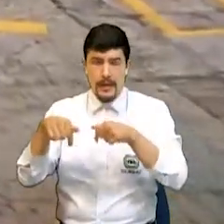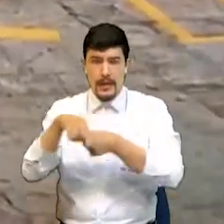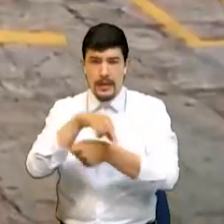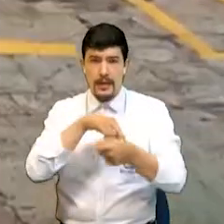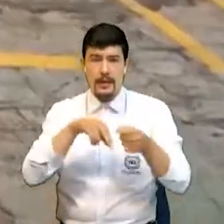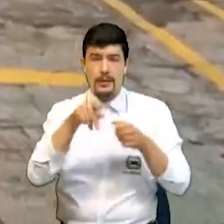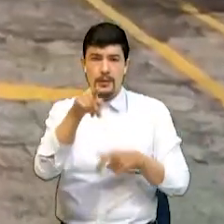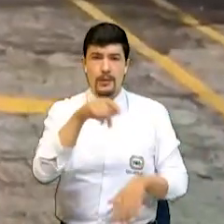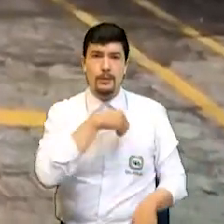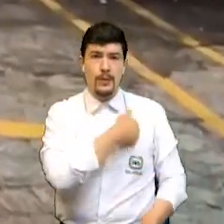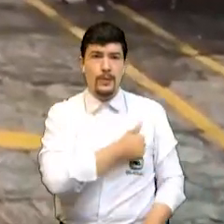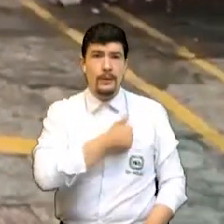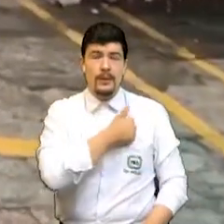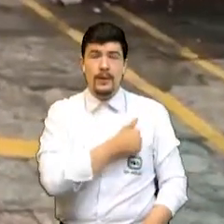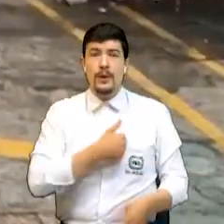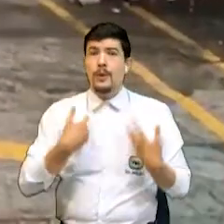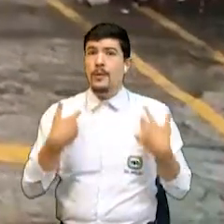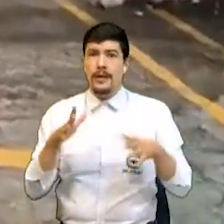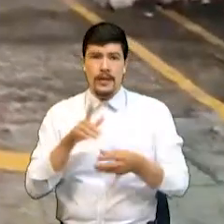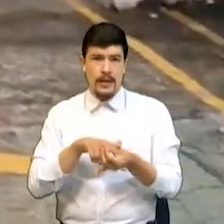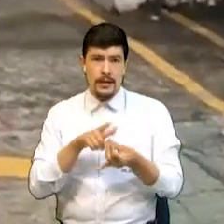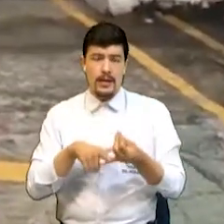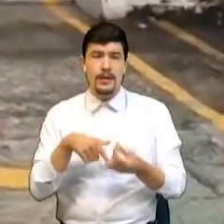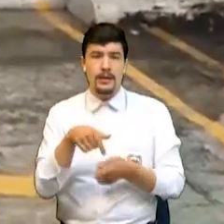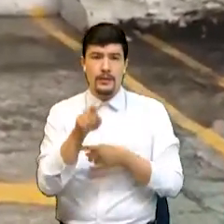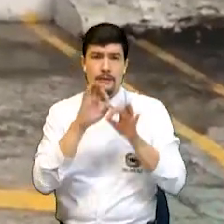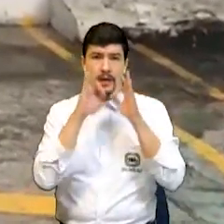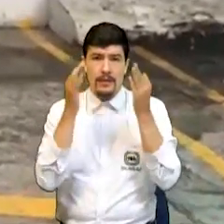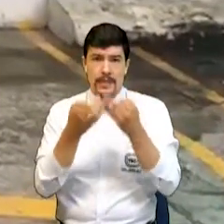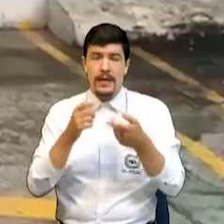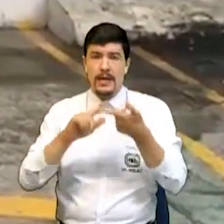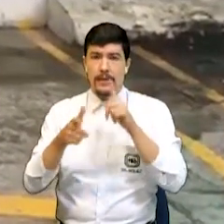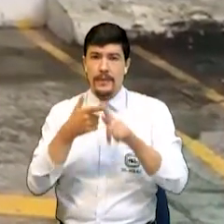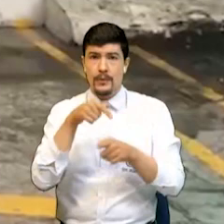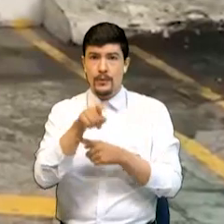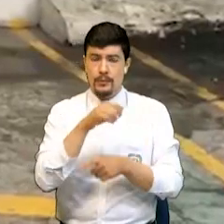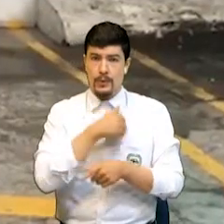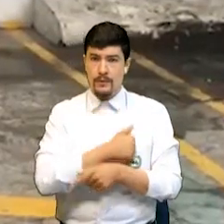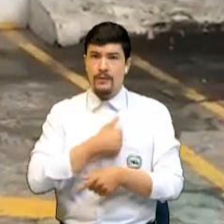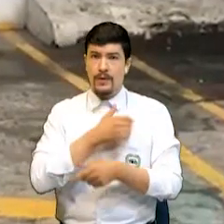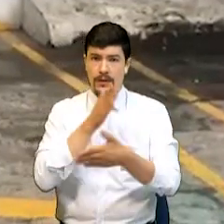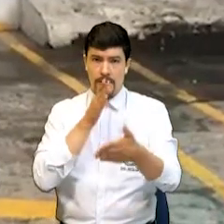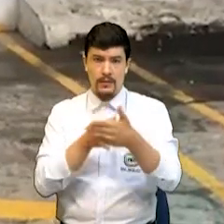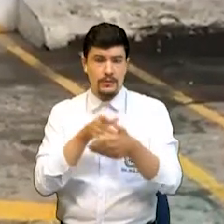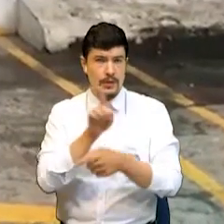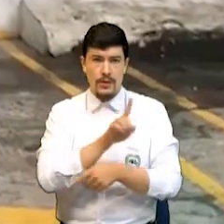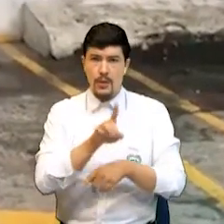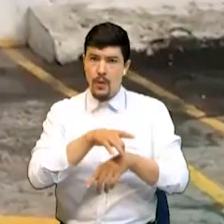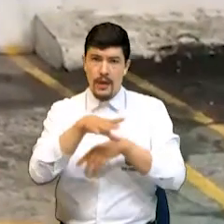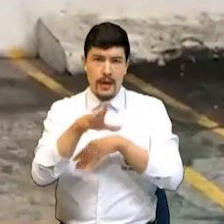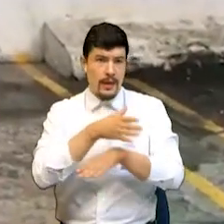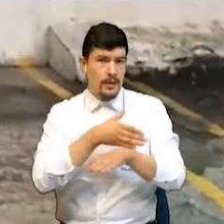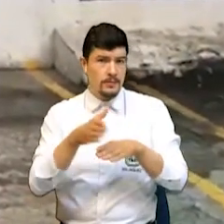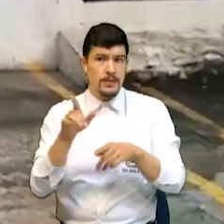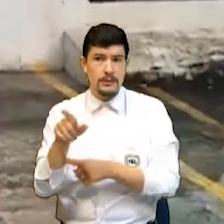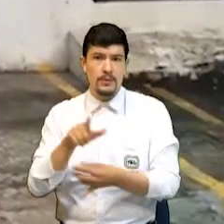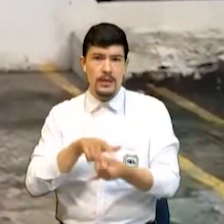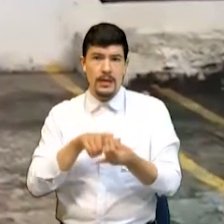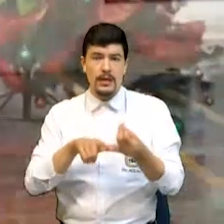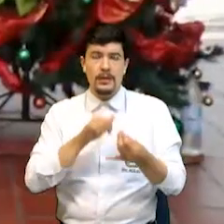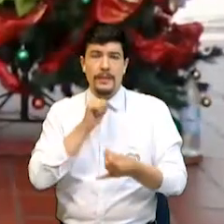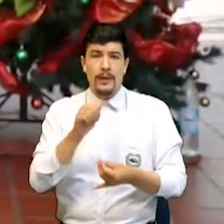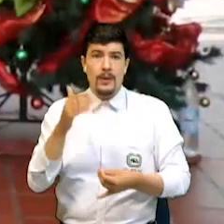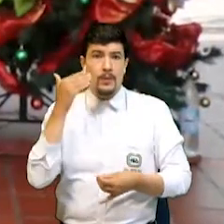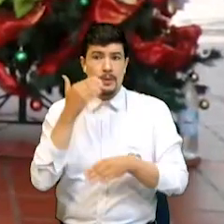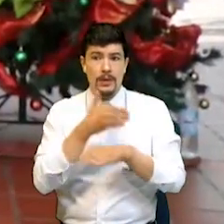cualquier caso sea familiar sea amigo sea vecino por favor denuncie lo no dejemos que de pronto pase a mayores de estos casos y después ya